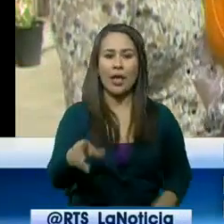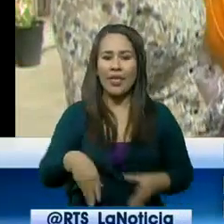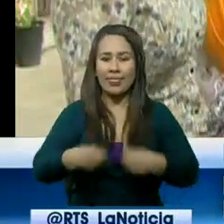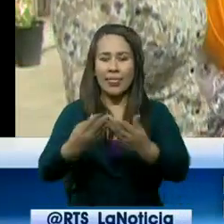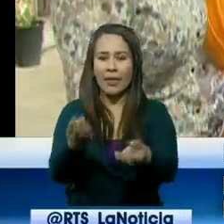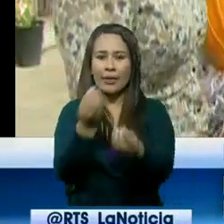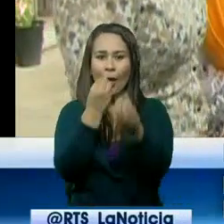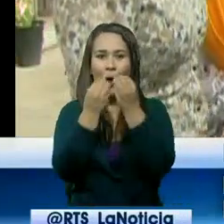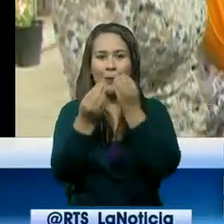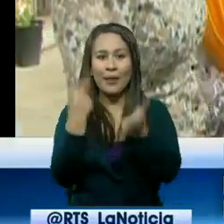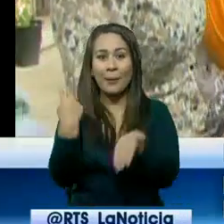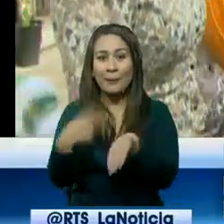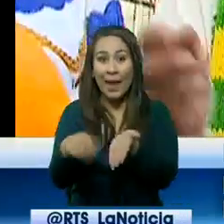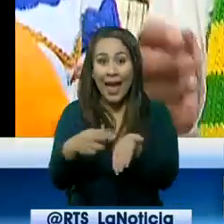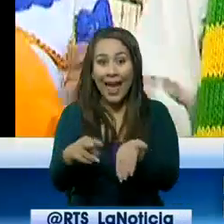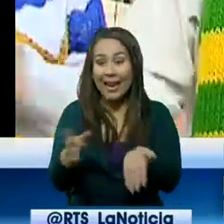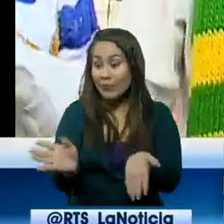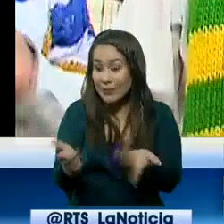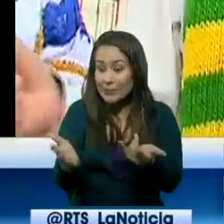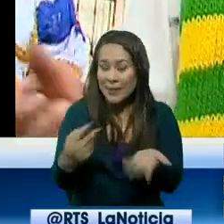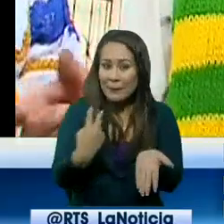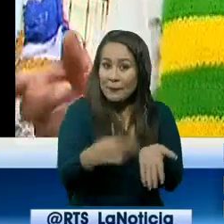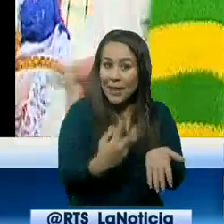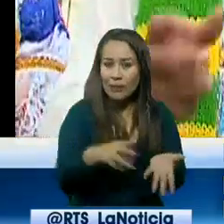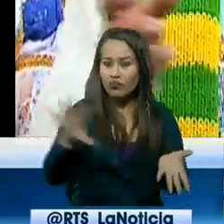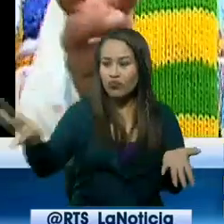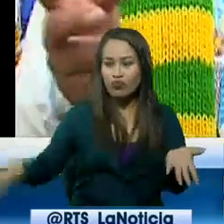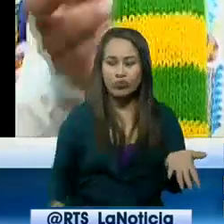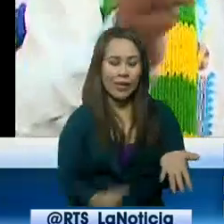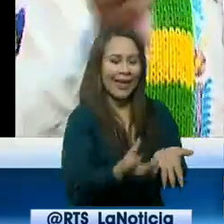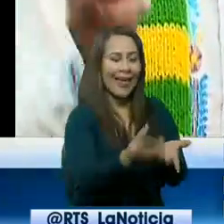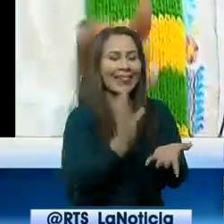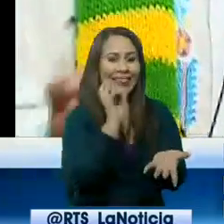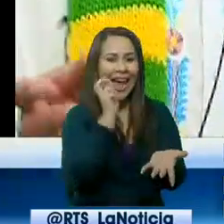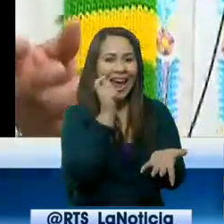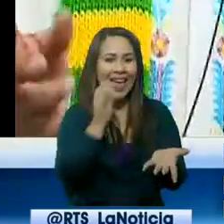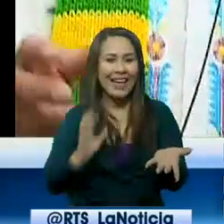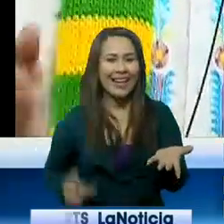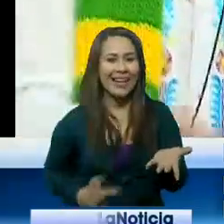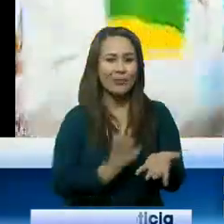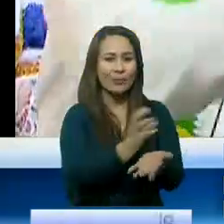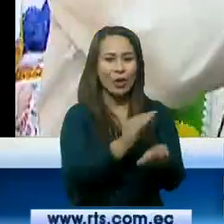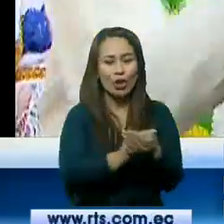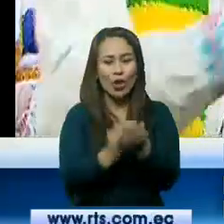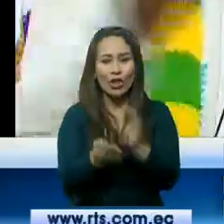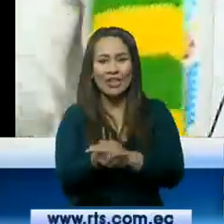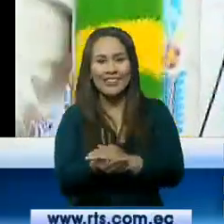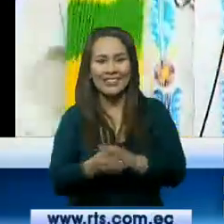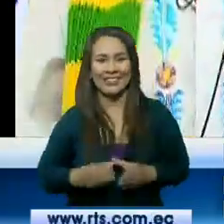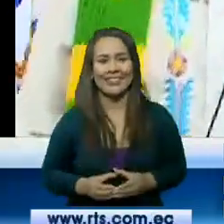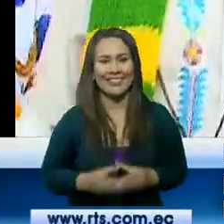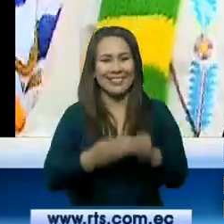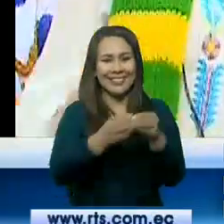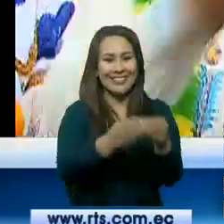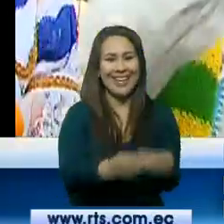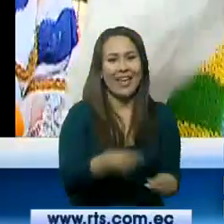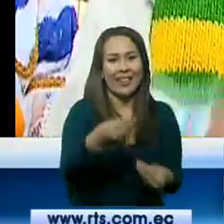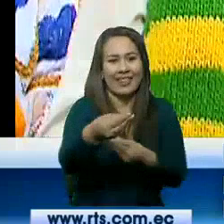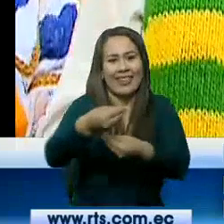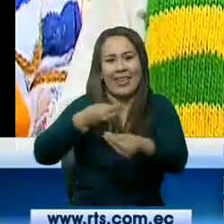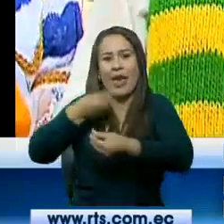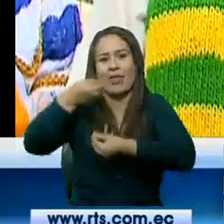sí, a las bailadoras, va, se coge por ahí una naranja, se coge unas tortillas y va dando de comer. Ese